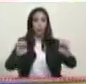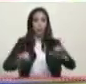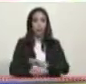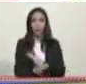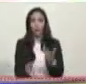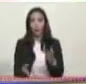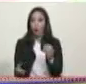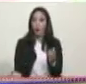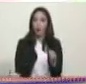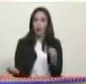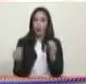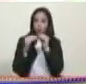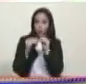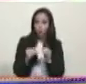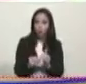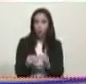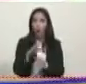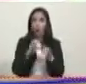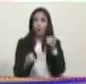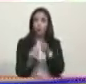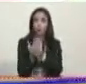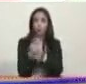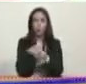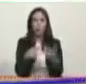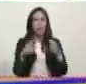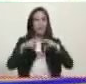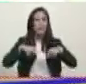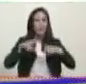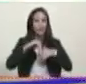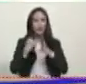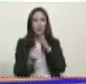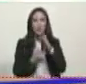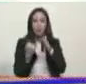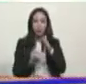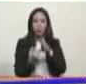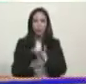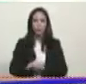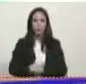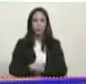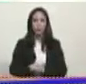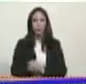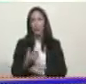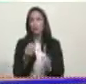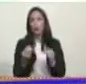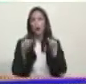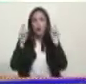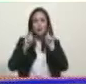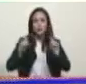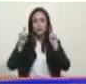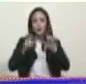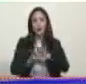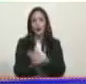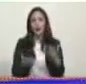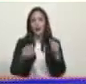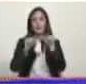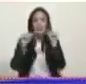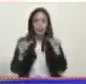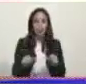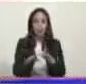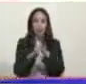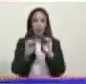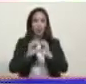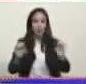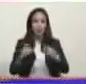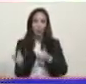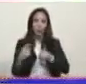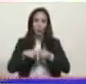impregnado a su vez a través de una fundación de investigación, el Instituto Venezolano de Investigación para el Desarrollo del Transporte, nos permitiría analizar,